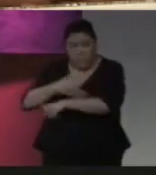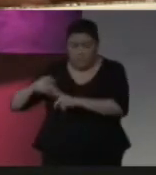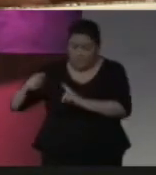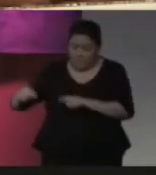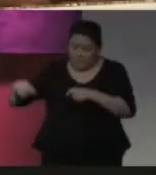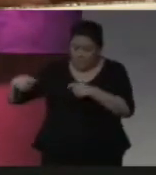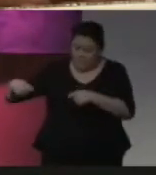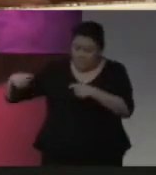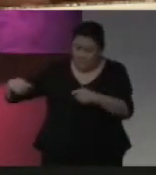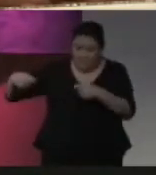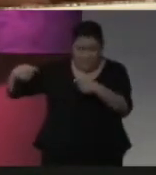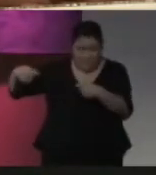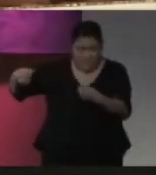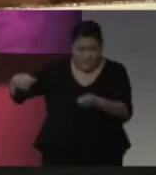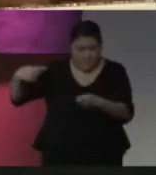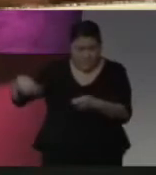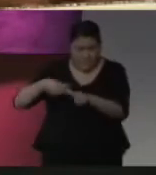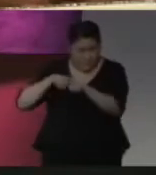tierra en